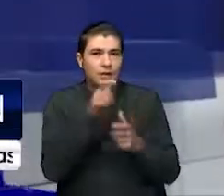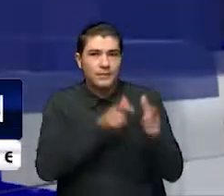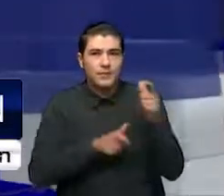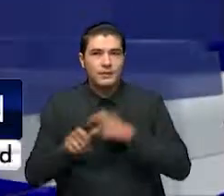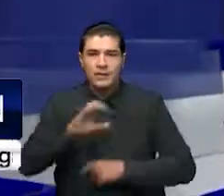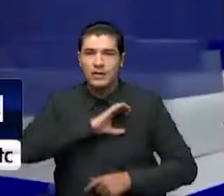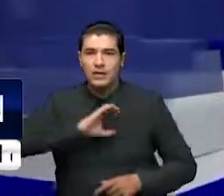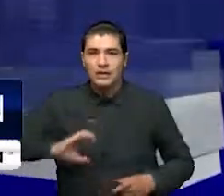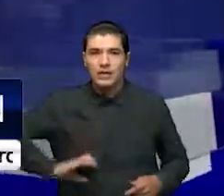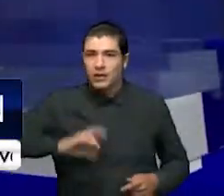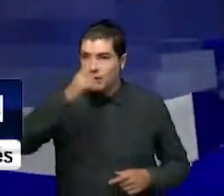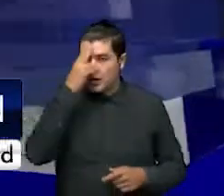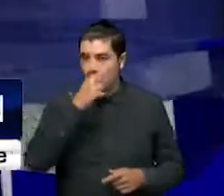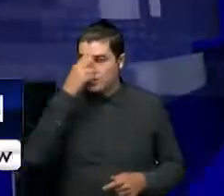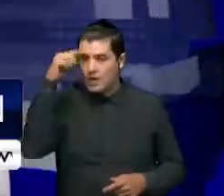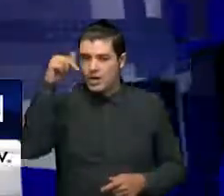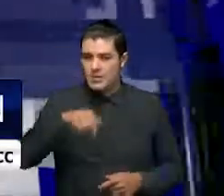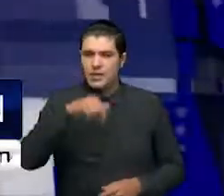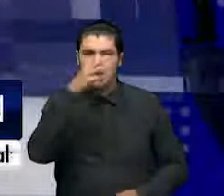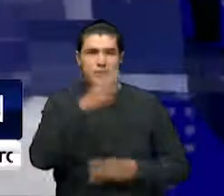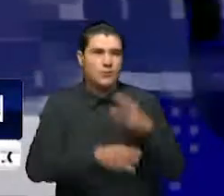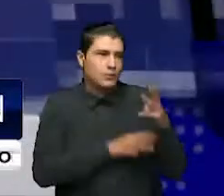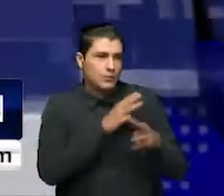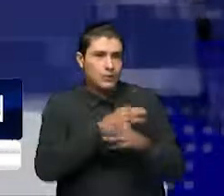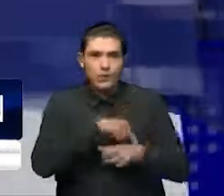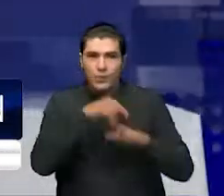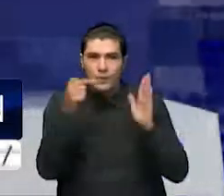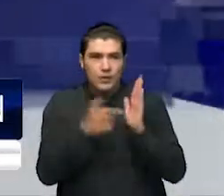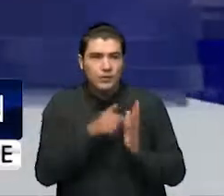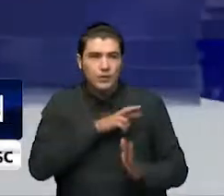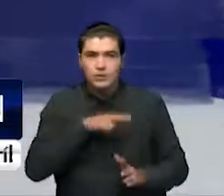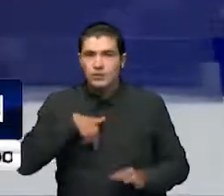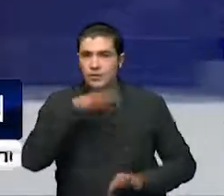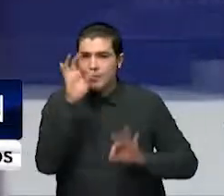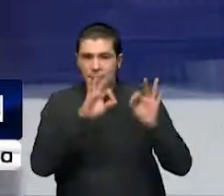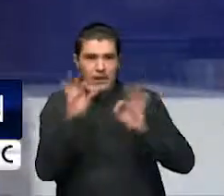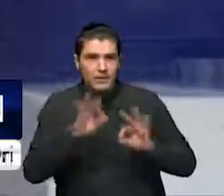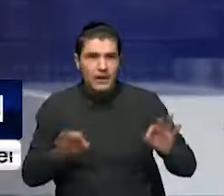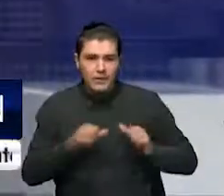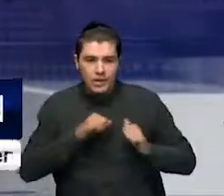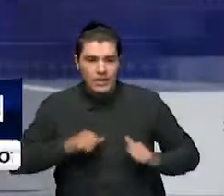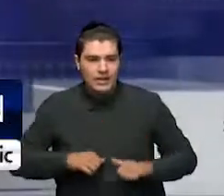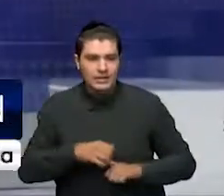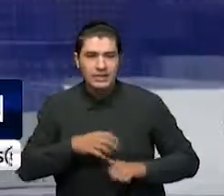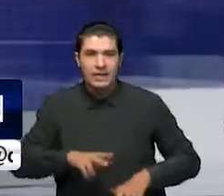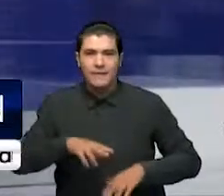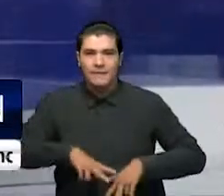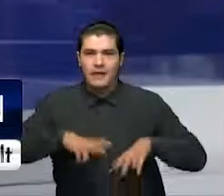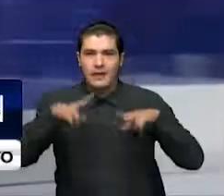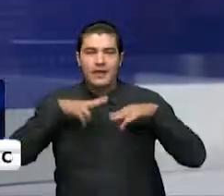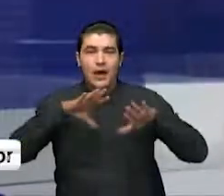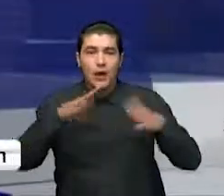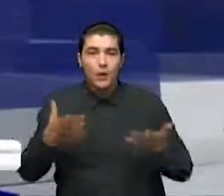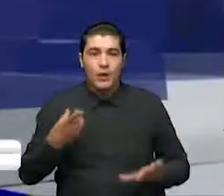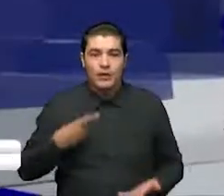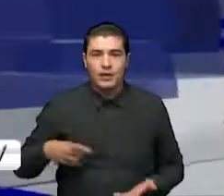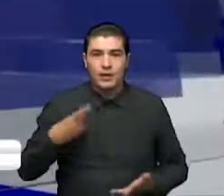católicos del mundo entero de preparar nuestro corazón, de preparar nuestra vida a través del ayuno